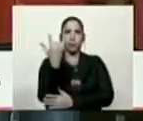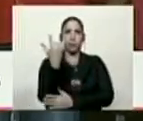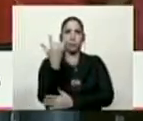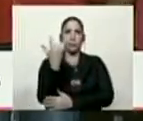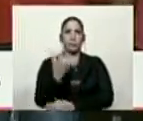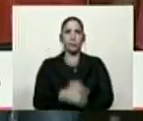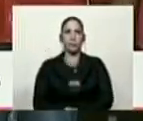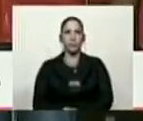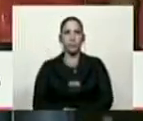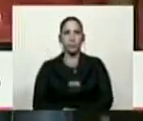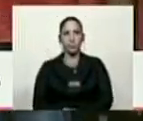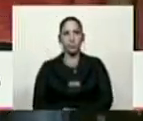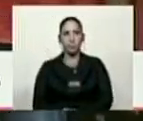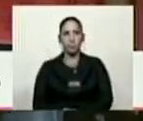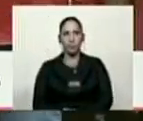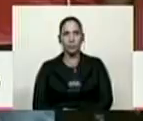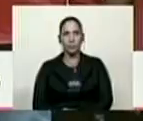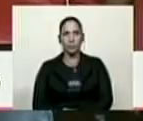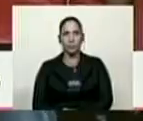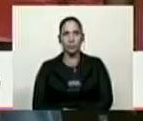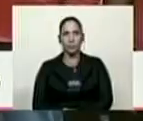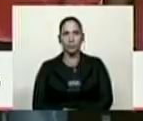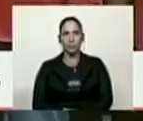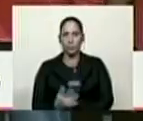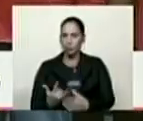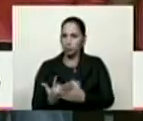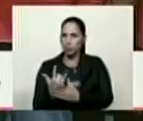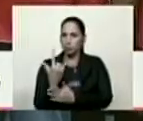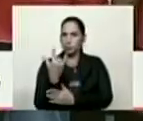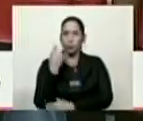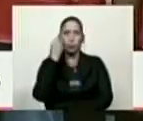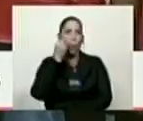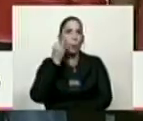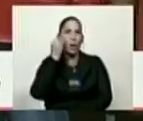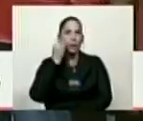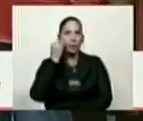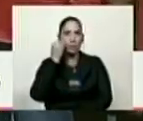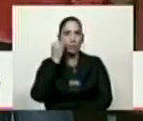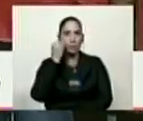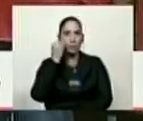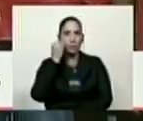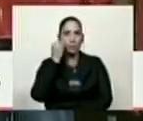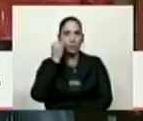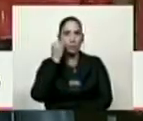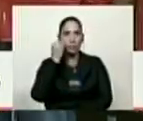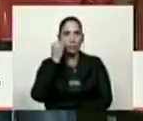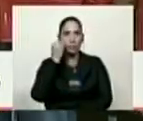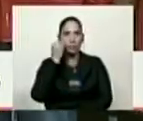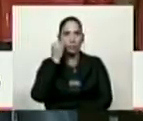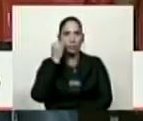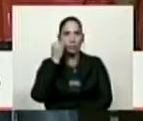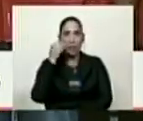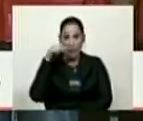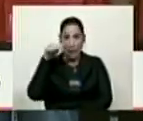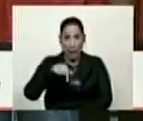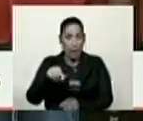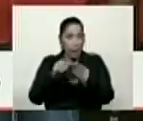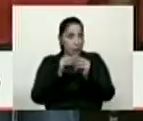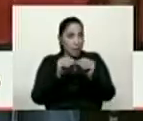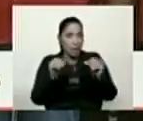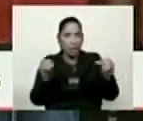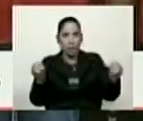siémbrela, las semillas de ají van a hacer una mata, o las de tomate, de cebollín, lo que sea. Esta tierra es